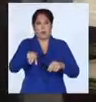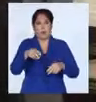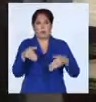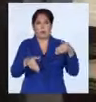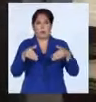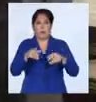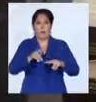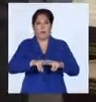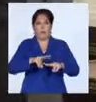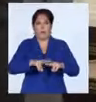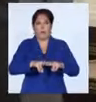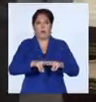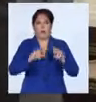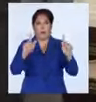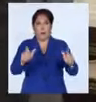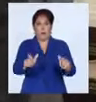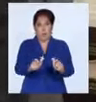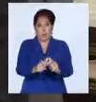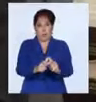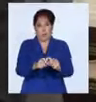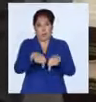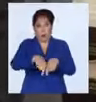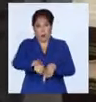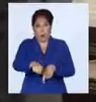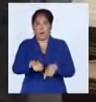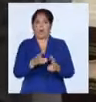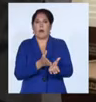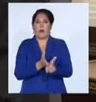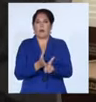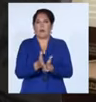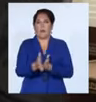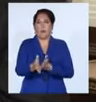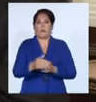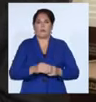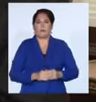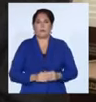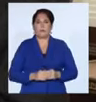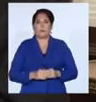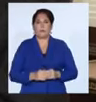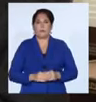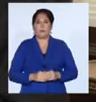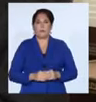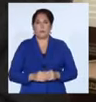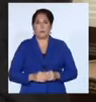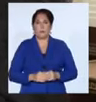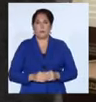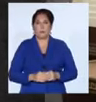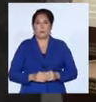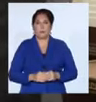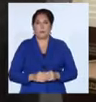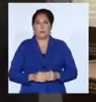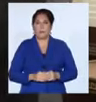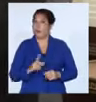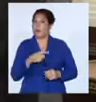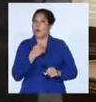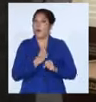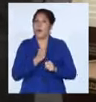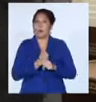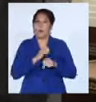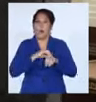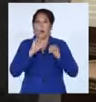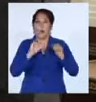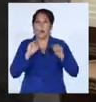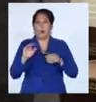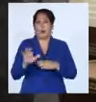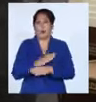una reunión también del Grupo de los 77 que dará continuidad a la de La Habana. Trabajaremos las convocatorias que tenemos